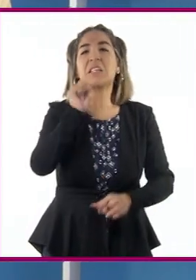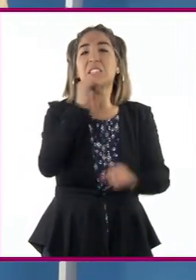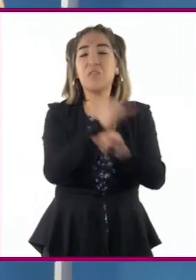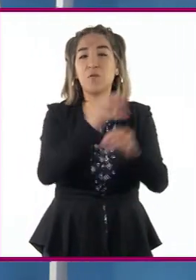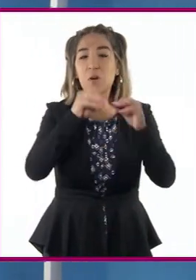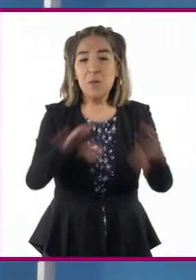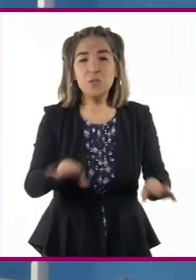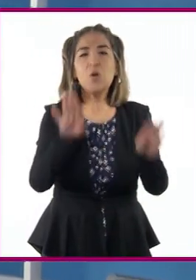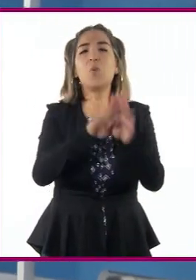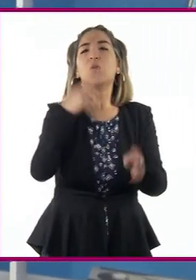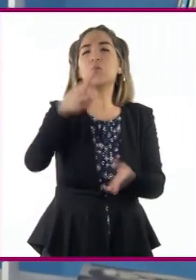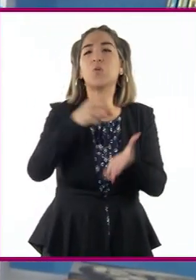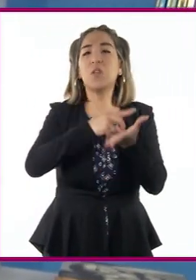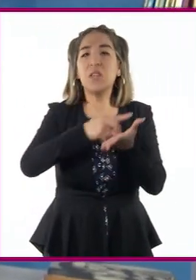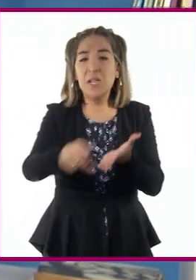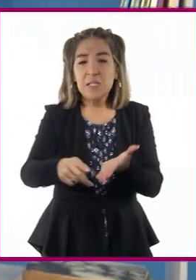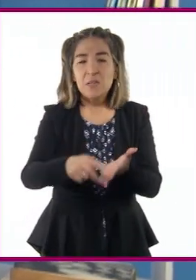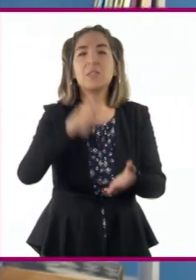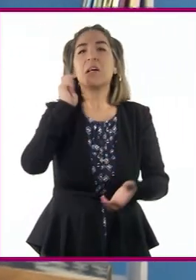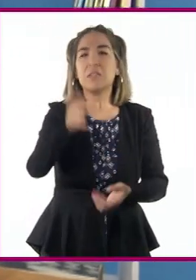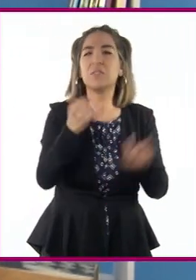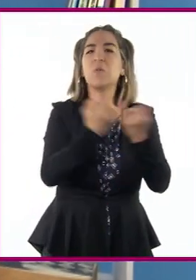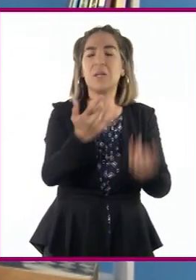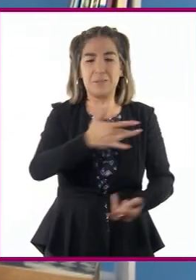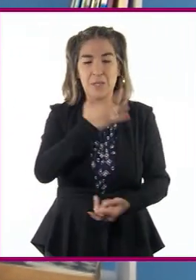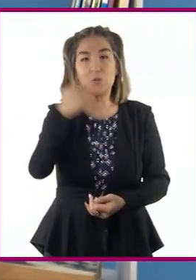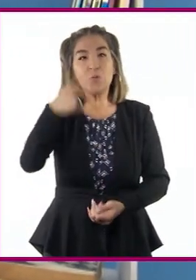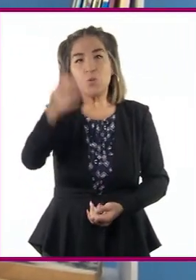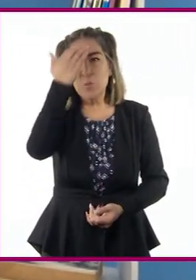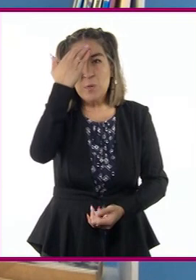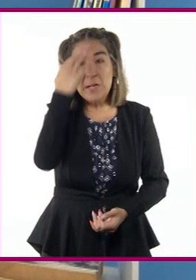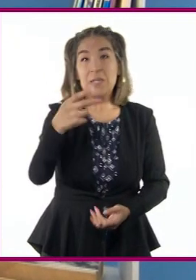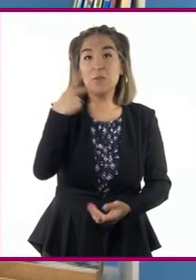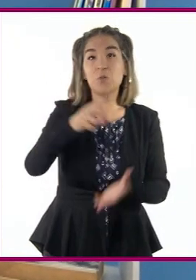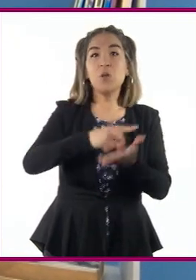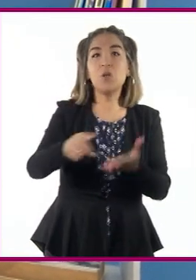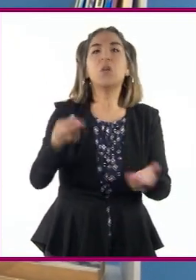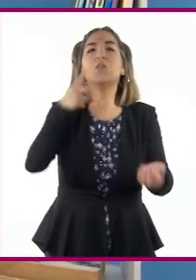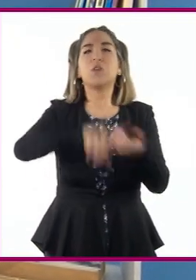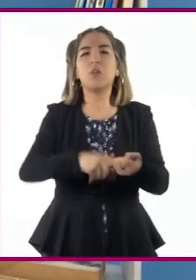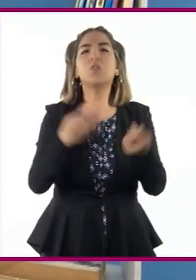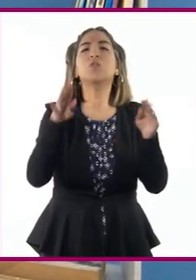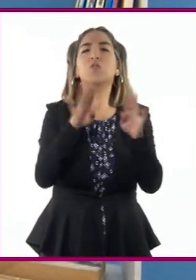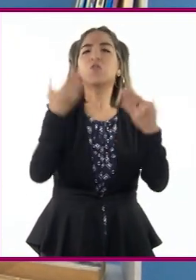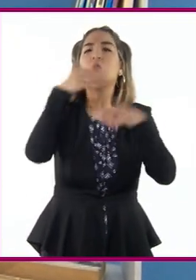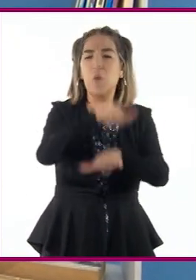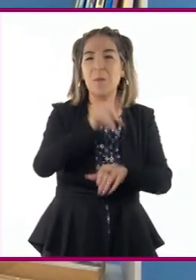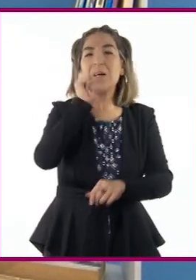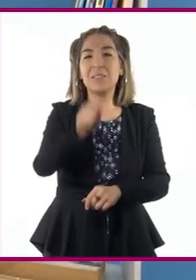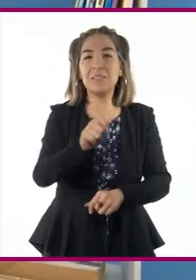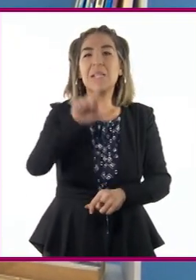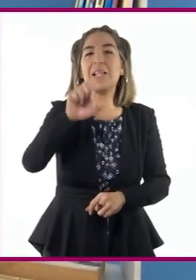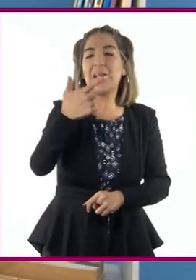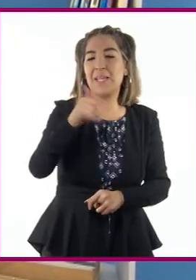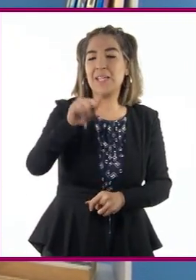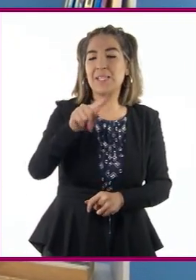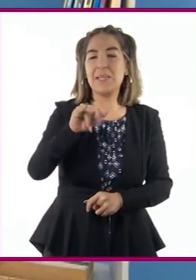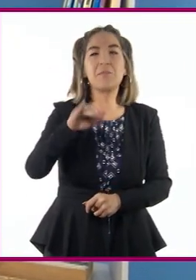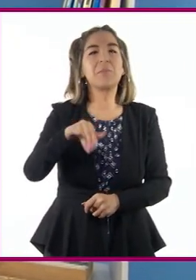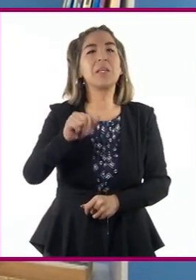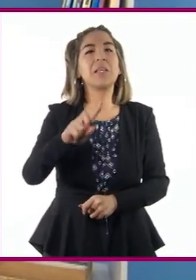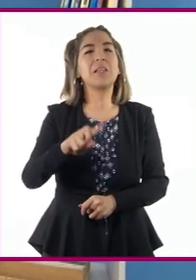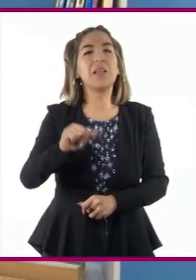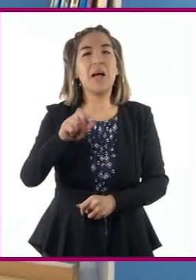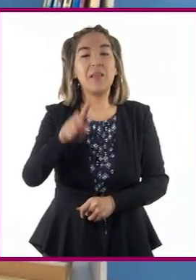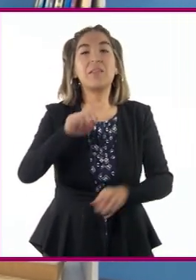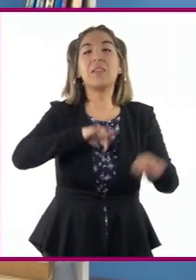información es un derecho. También hemos conocido que este derecho se relaciona con la legitimidad de las y los servidores